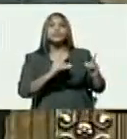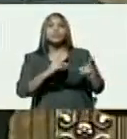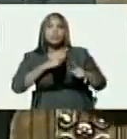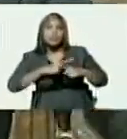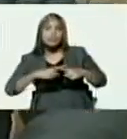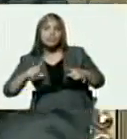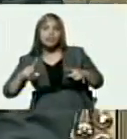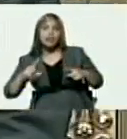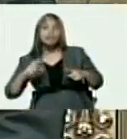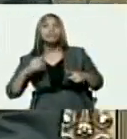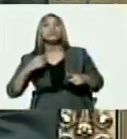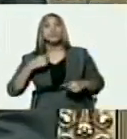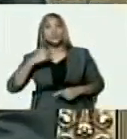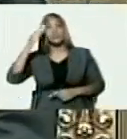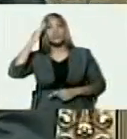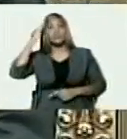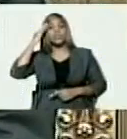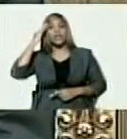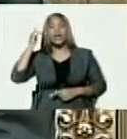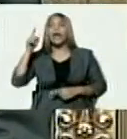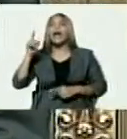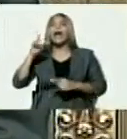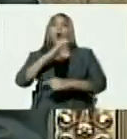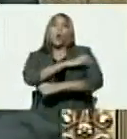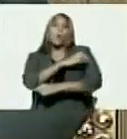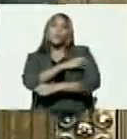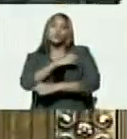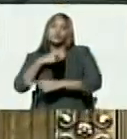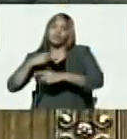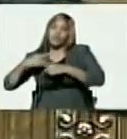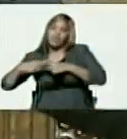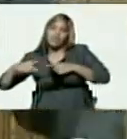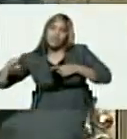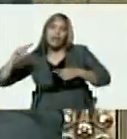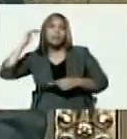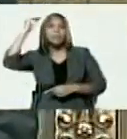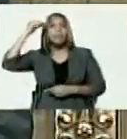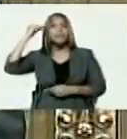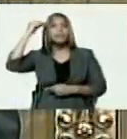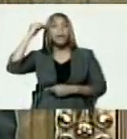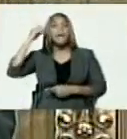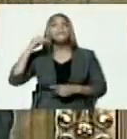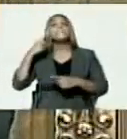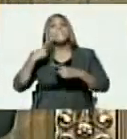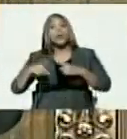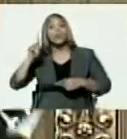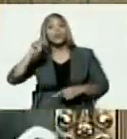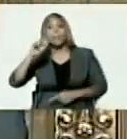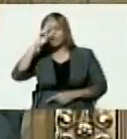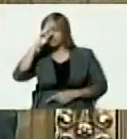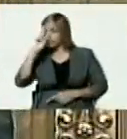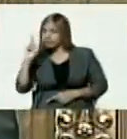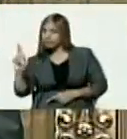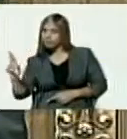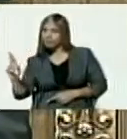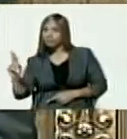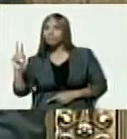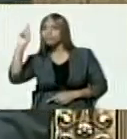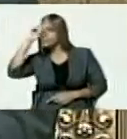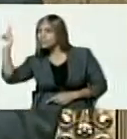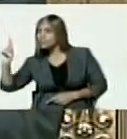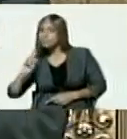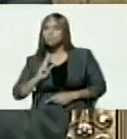Diferencias tenemos con la oposición, pero a la vez tenemos respeto, tenemos